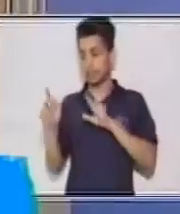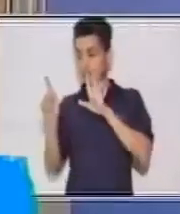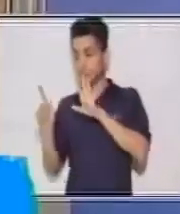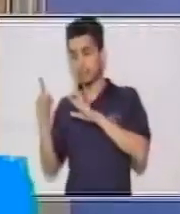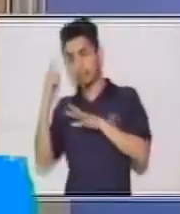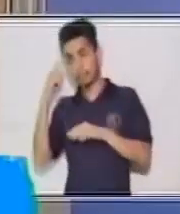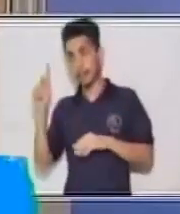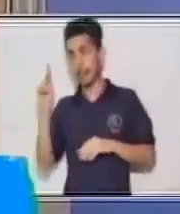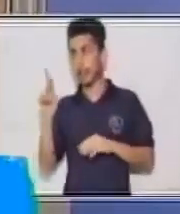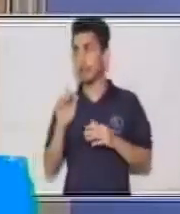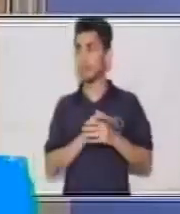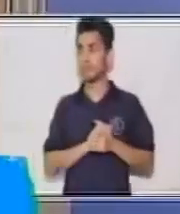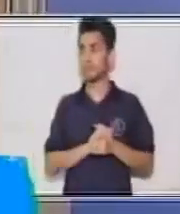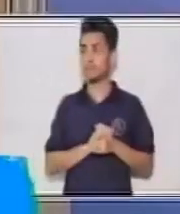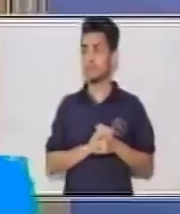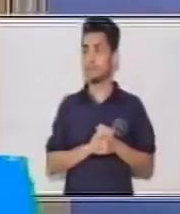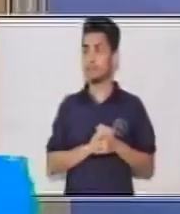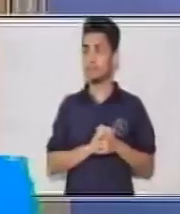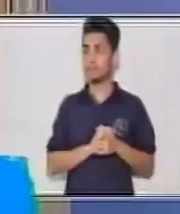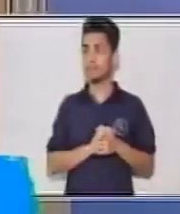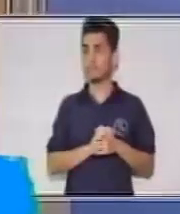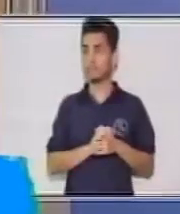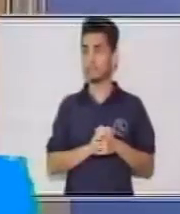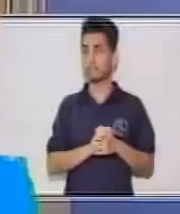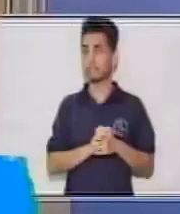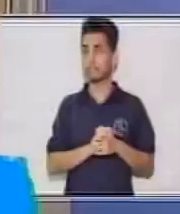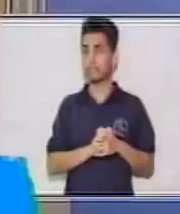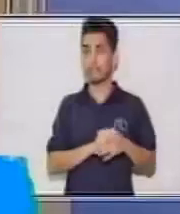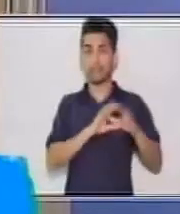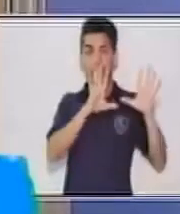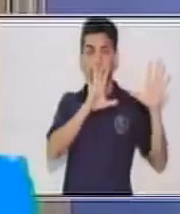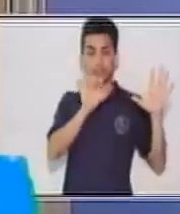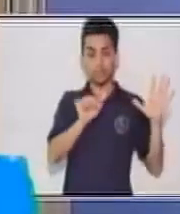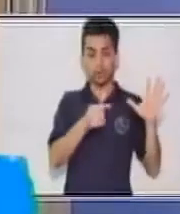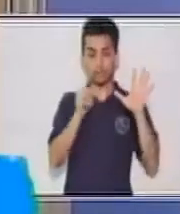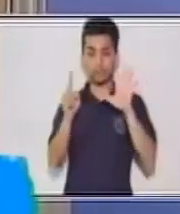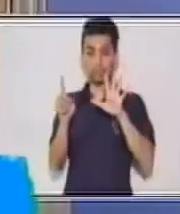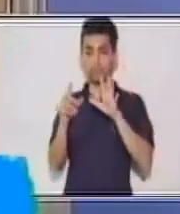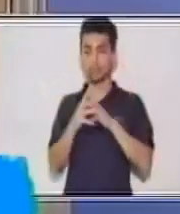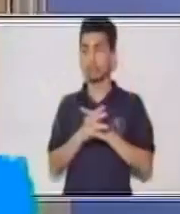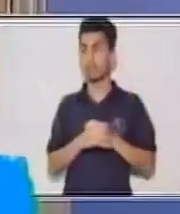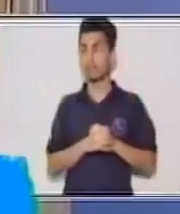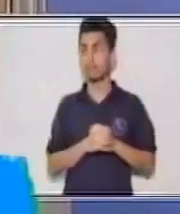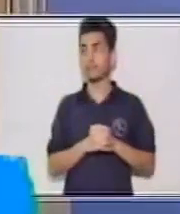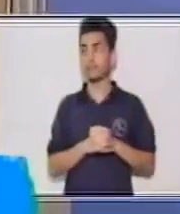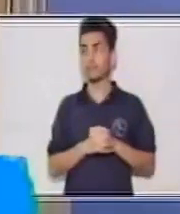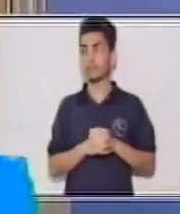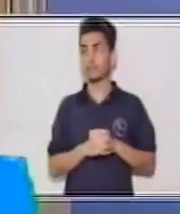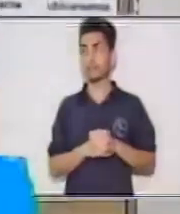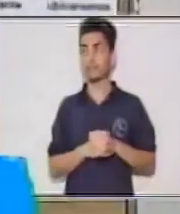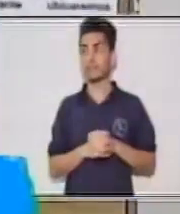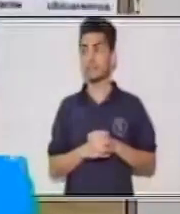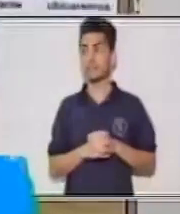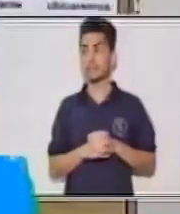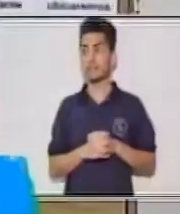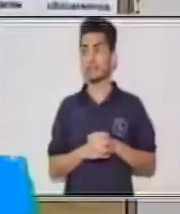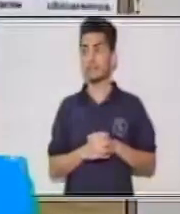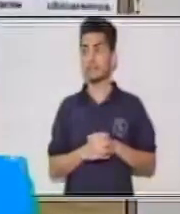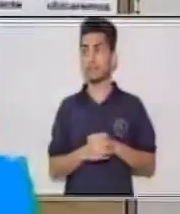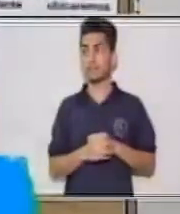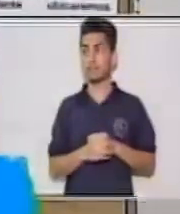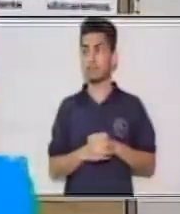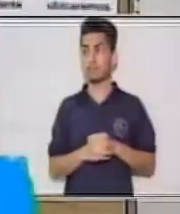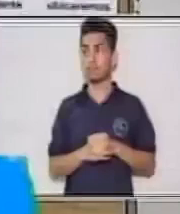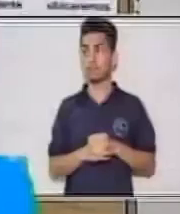en Y? En Y, muy bien. Entonces, 10,6. Entonces, 10 de X está acá. Y